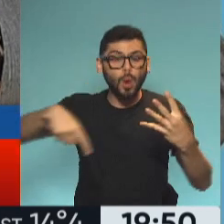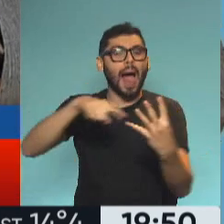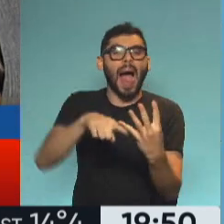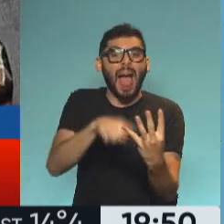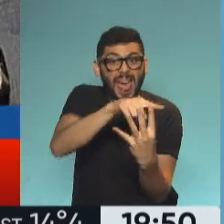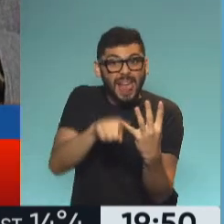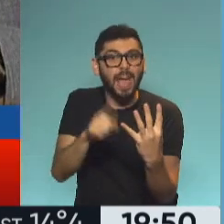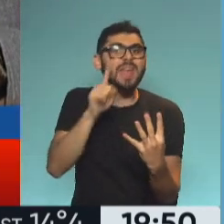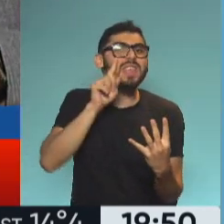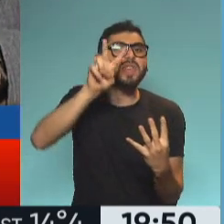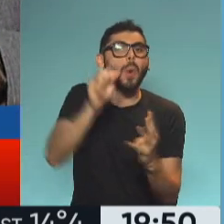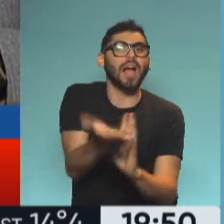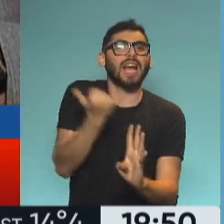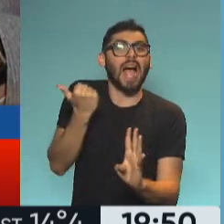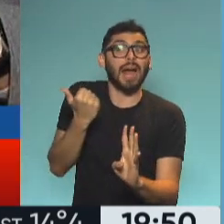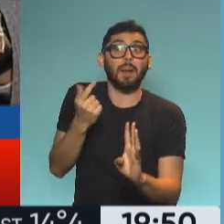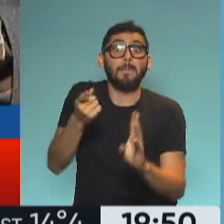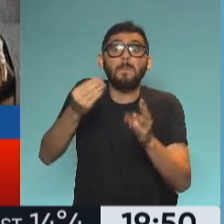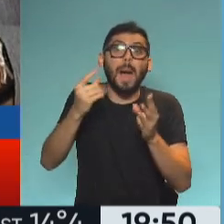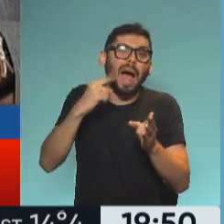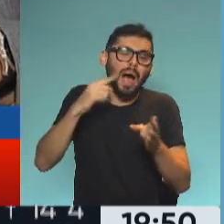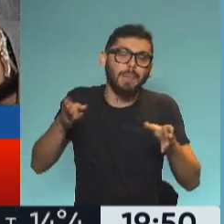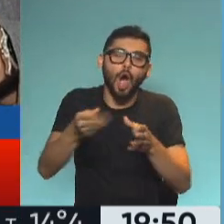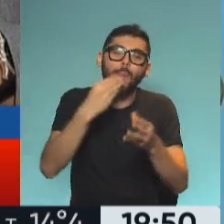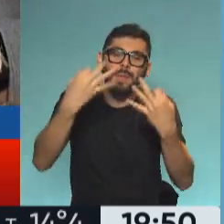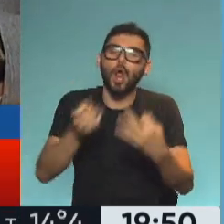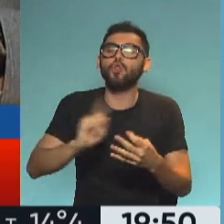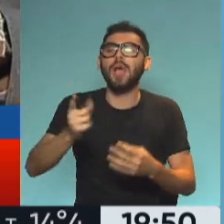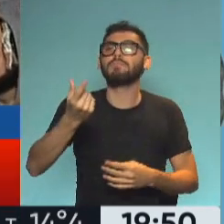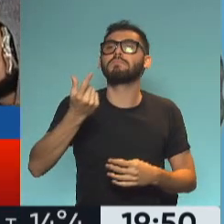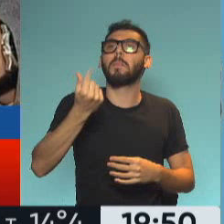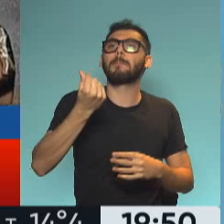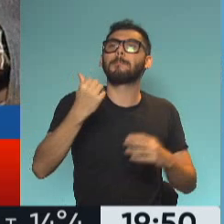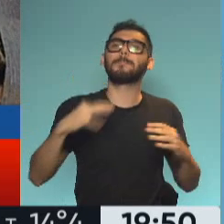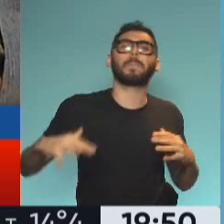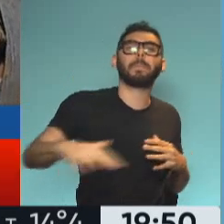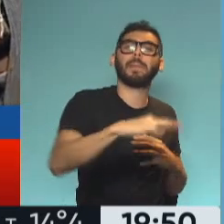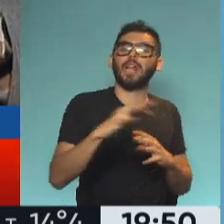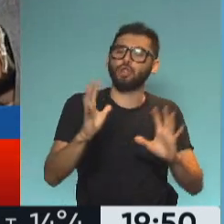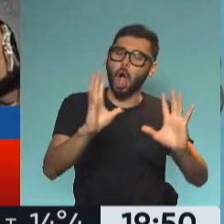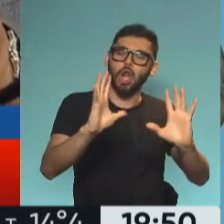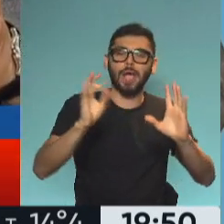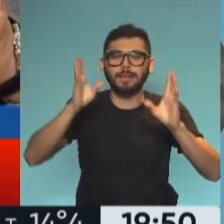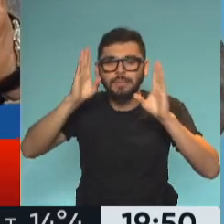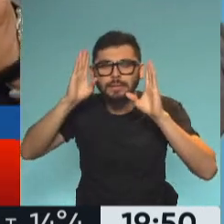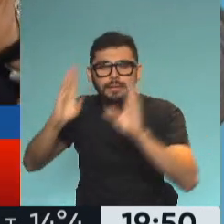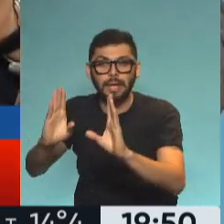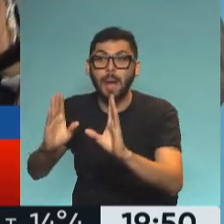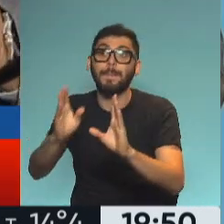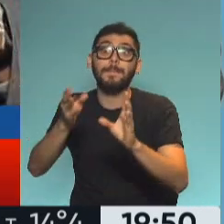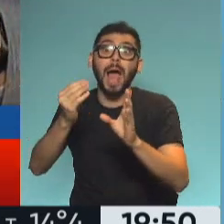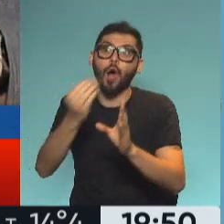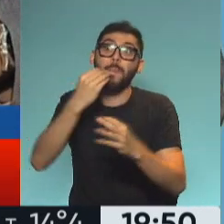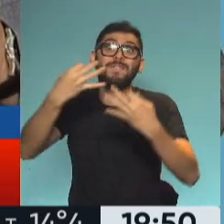forma de orientar a la buena nutrición. No es solo un tema de precios, que es el tema más crítico hoy en la Argentina, sino orientar a la buena nutrición.